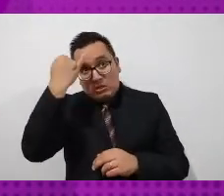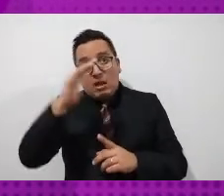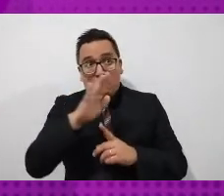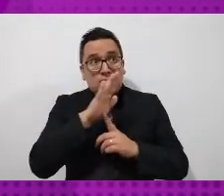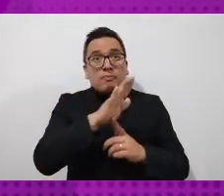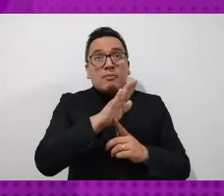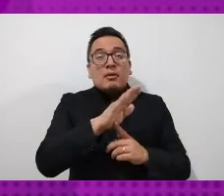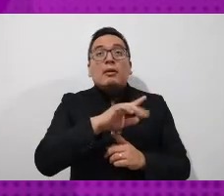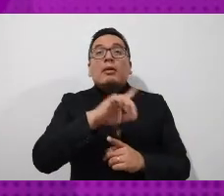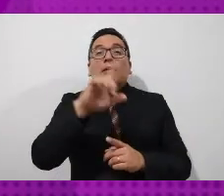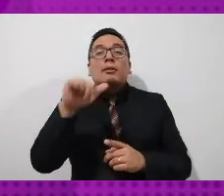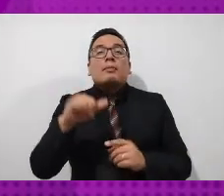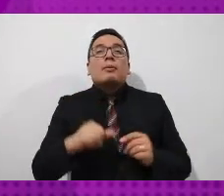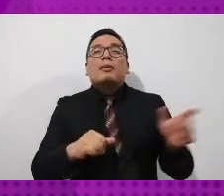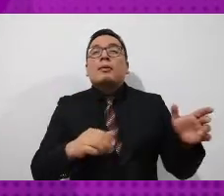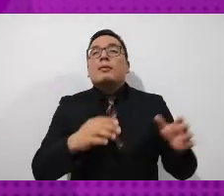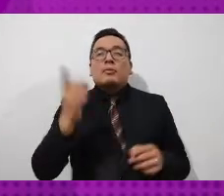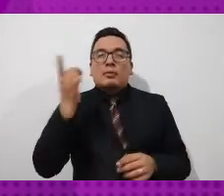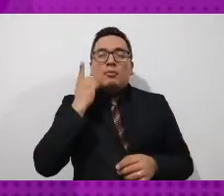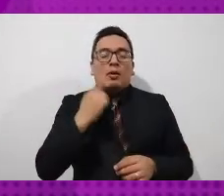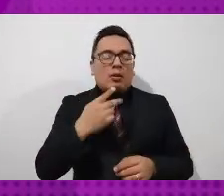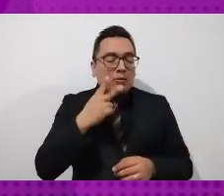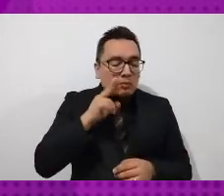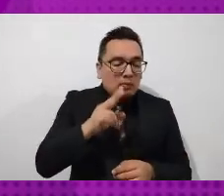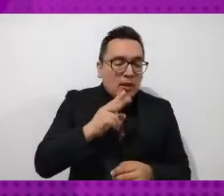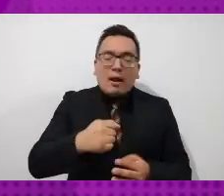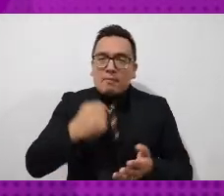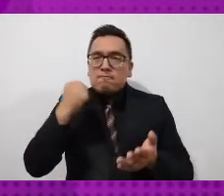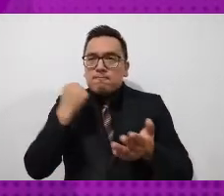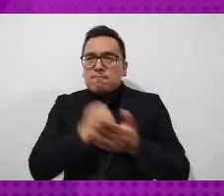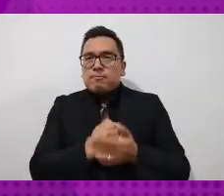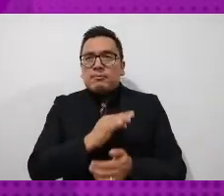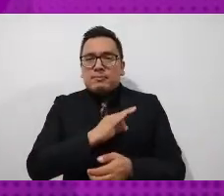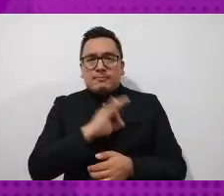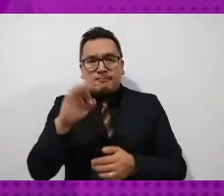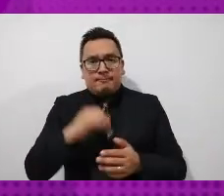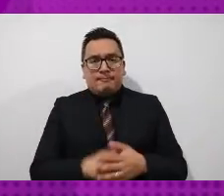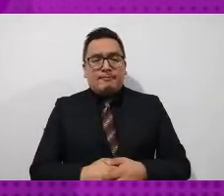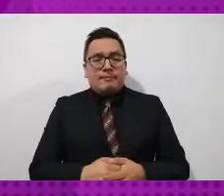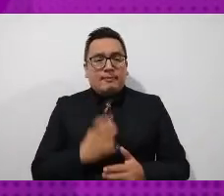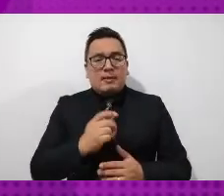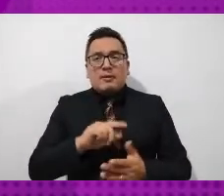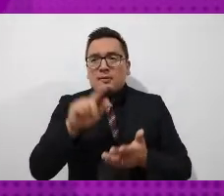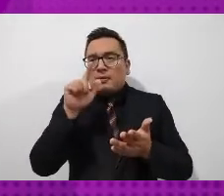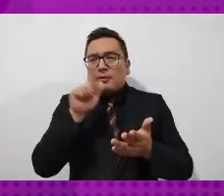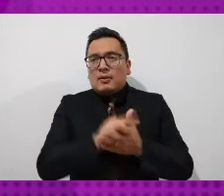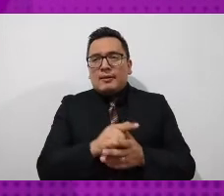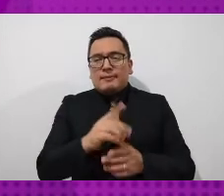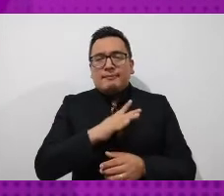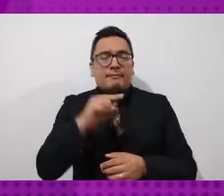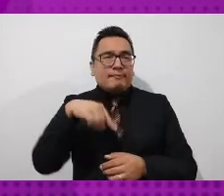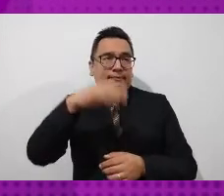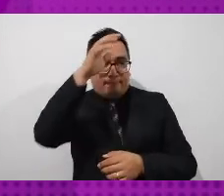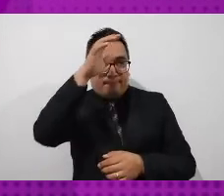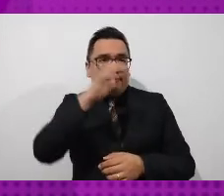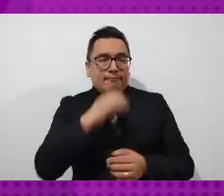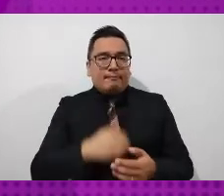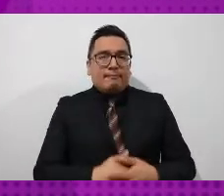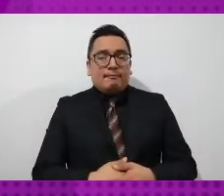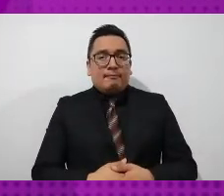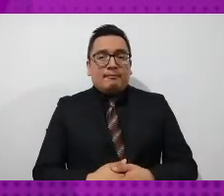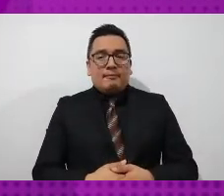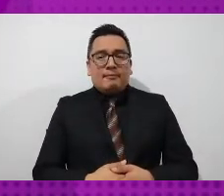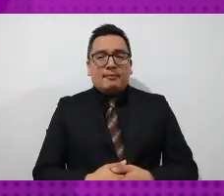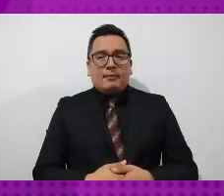popular en un momento determinado sea exitosa y llegue a formar parte de la ley del marco jurídico que nos regula. Y